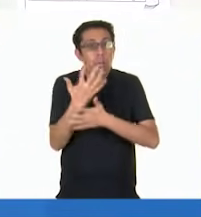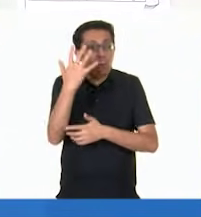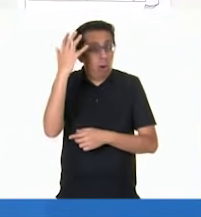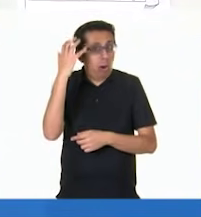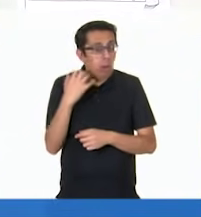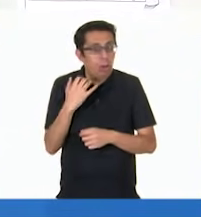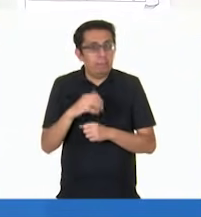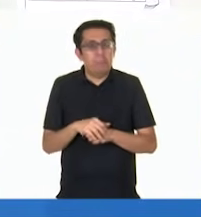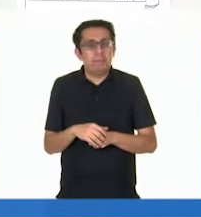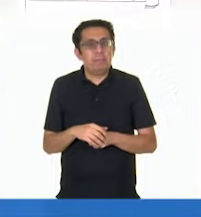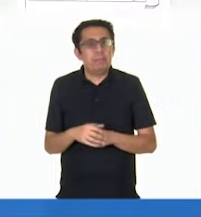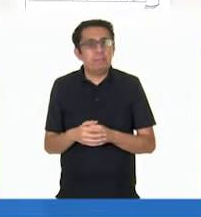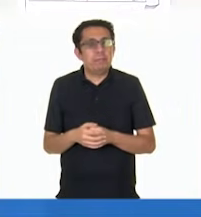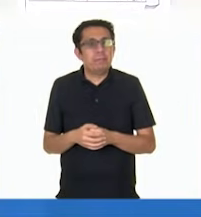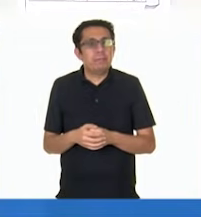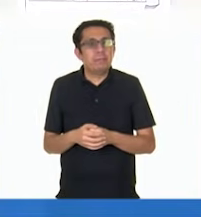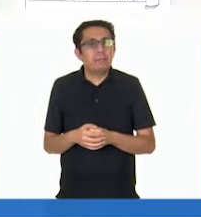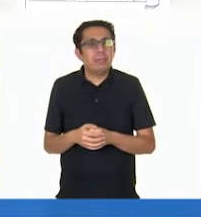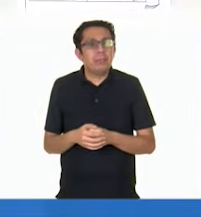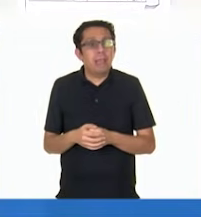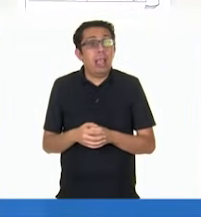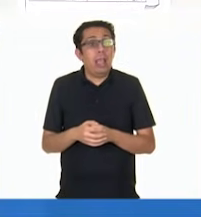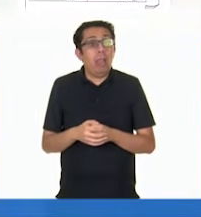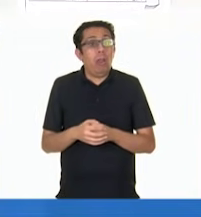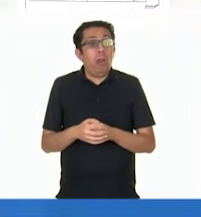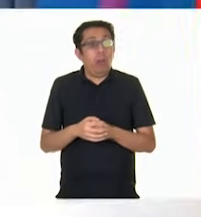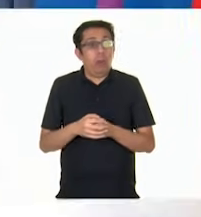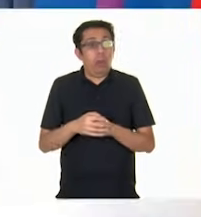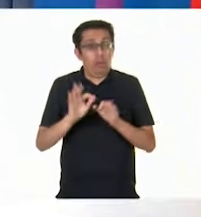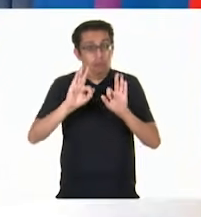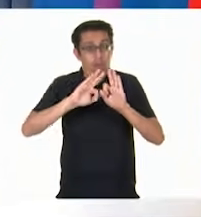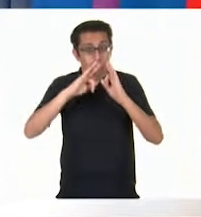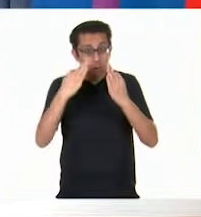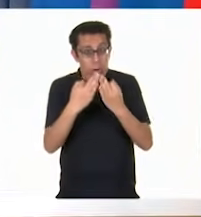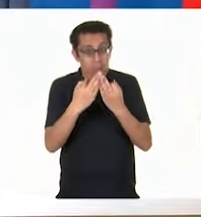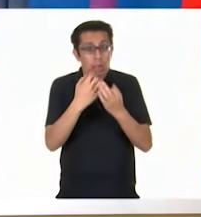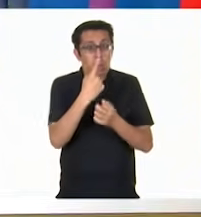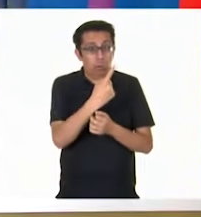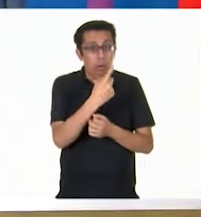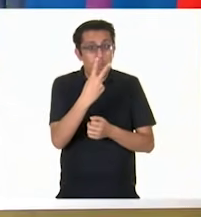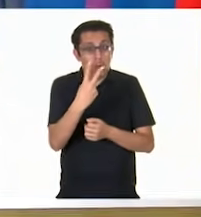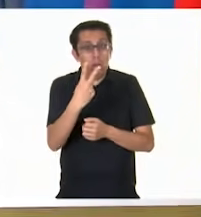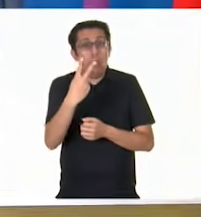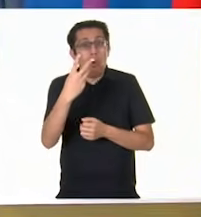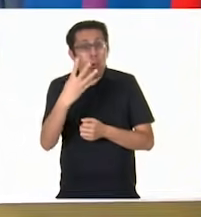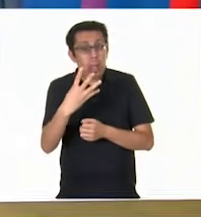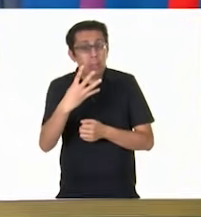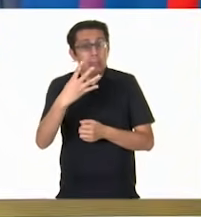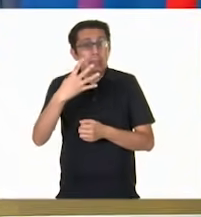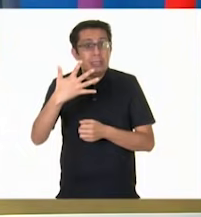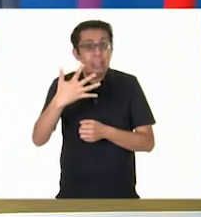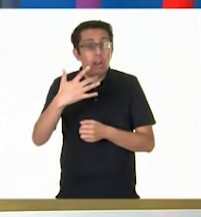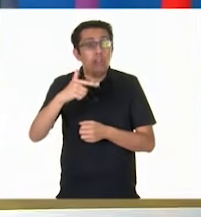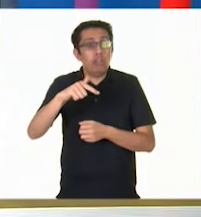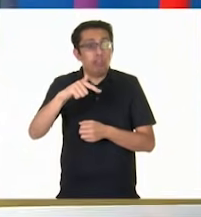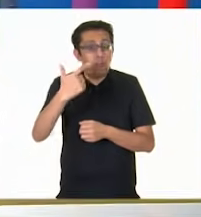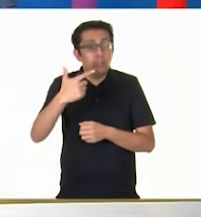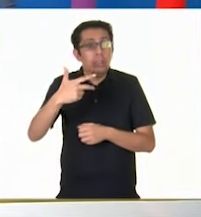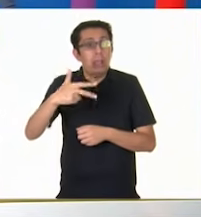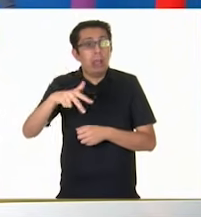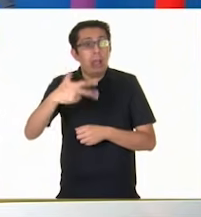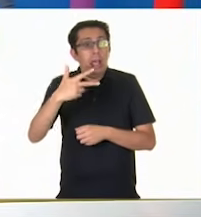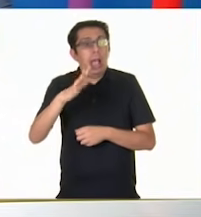León! En los cuadriláteros 1, 2, 4, 5, 12 y 13,